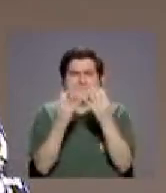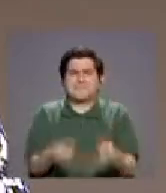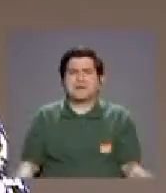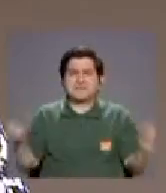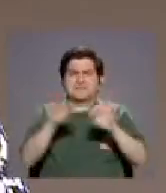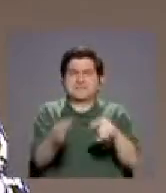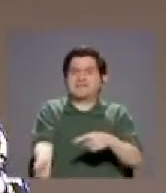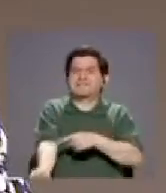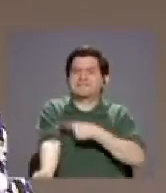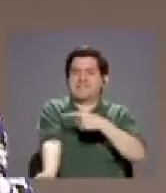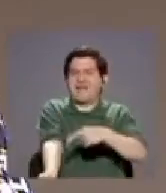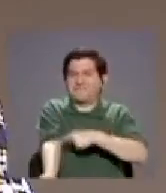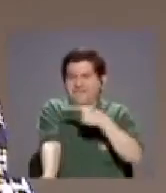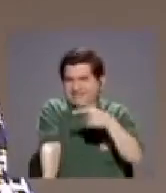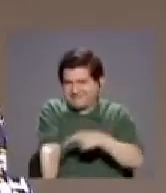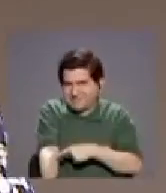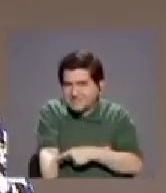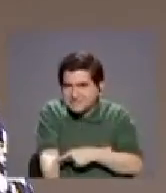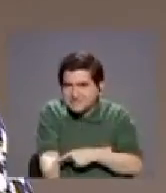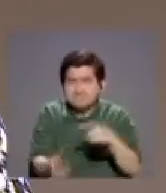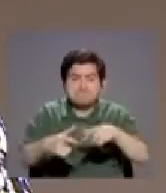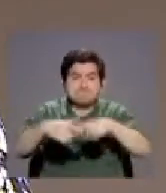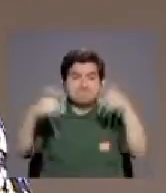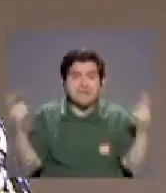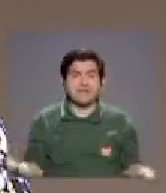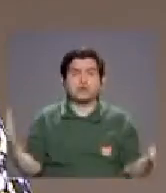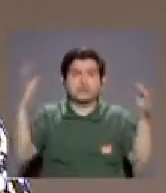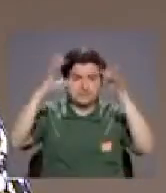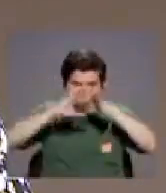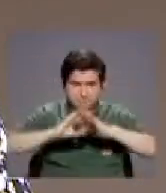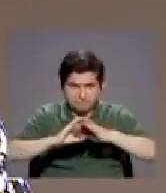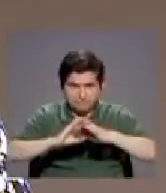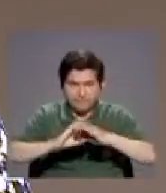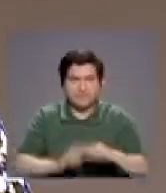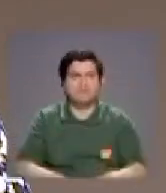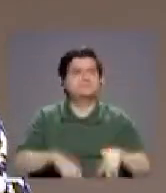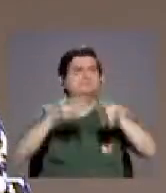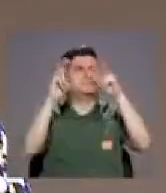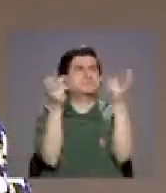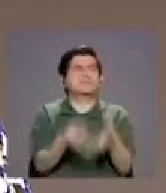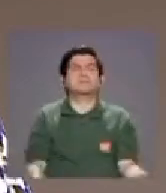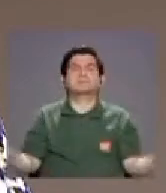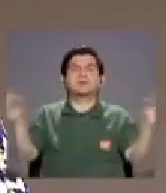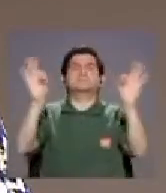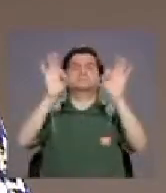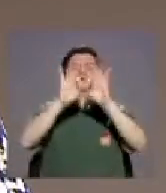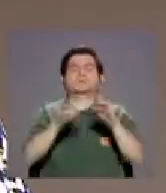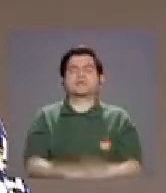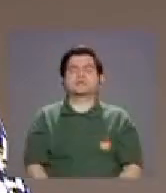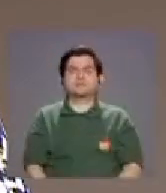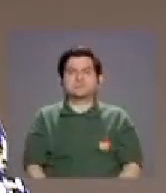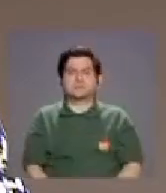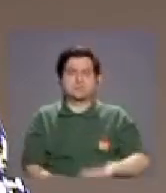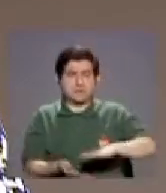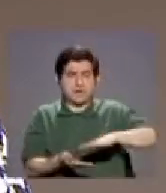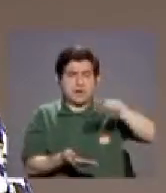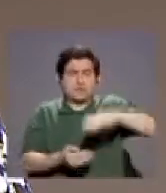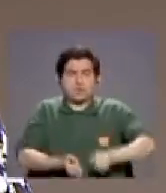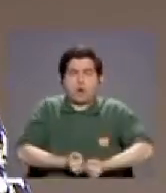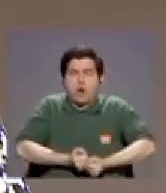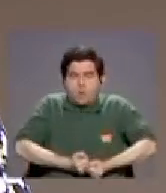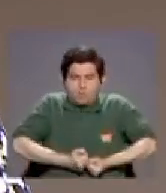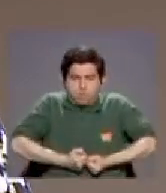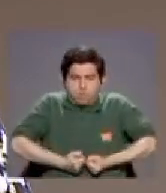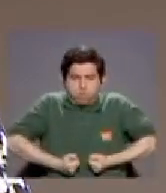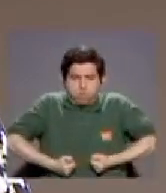la diabetes. La gran mayoría de ellas están relacionadas con un tema fundamental, que es el aumento en la obesidad, que